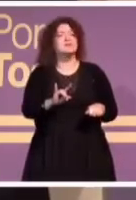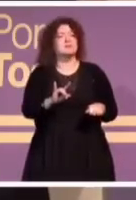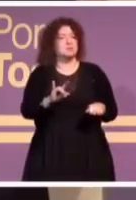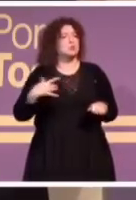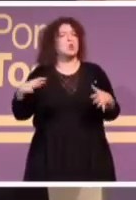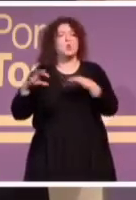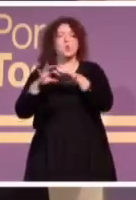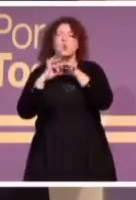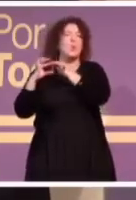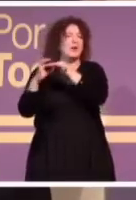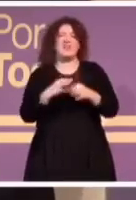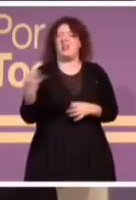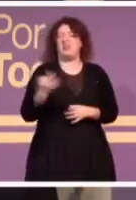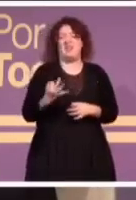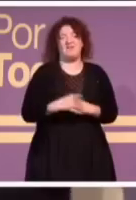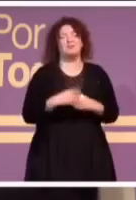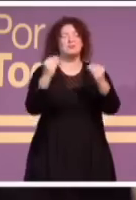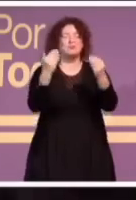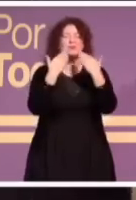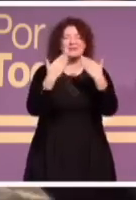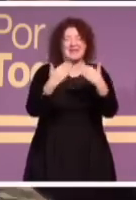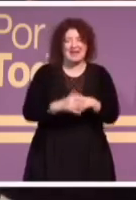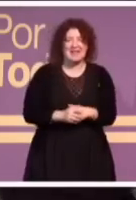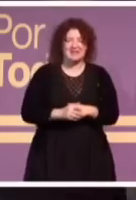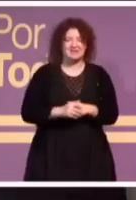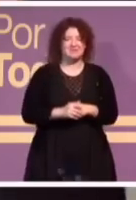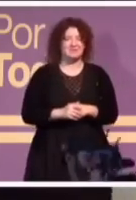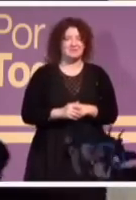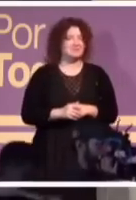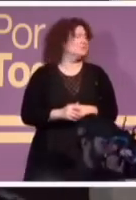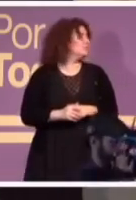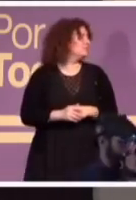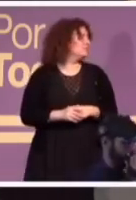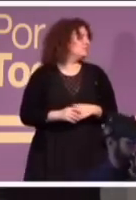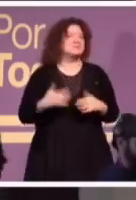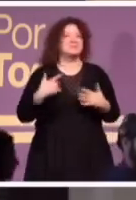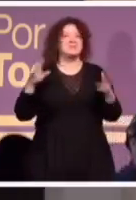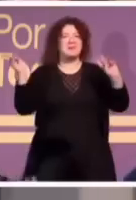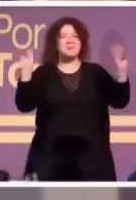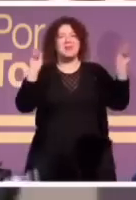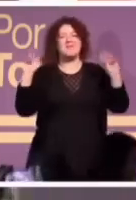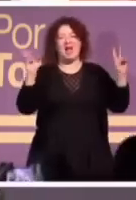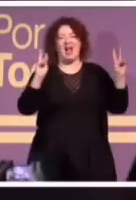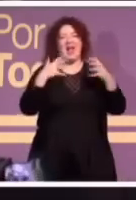estar unidas. Muchas gracias y que viva la lucha de las mujeres.